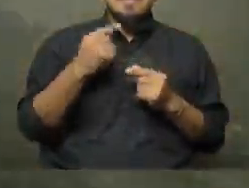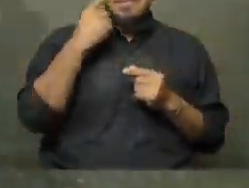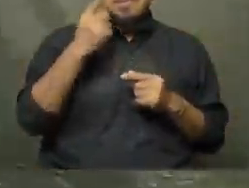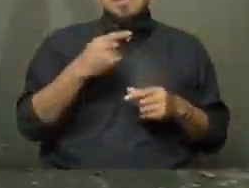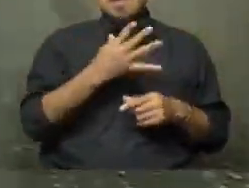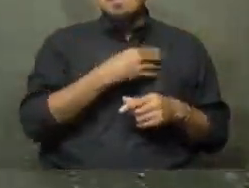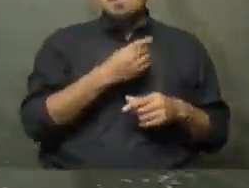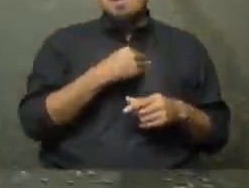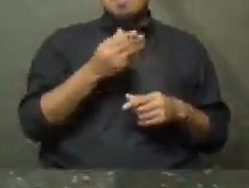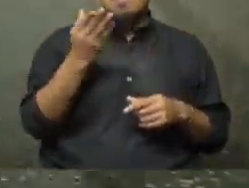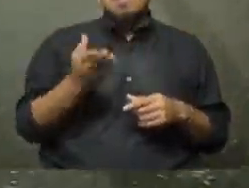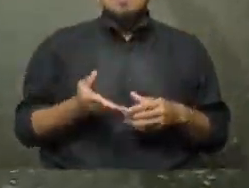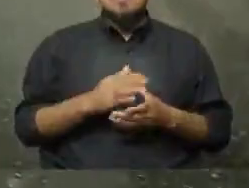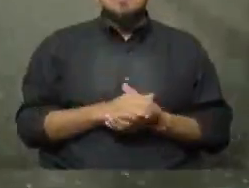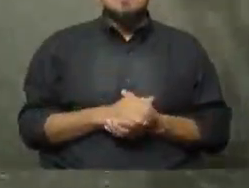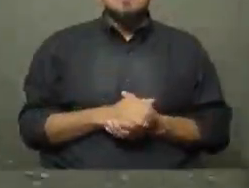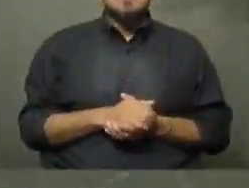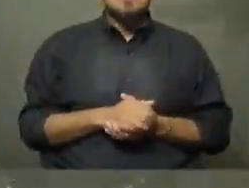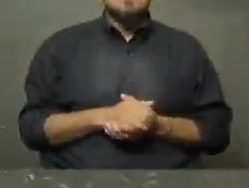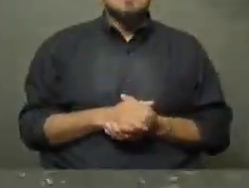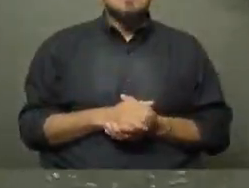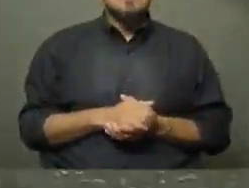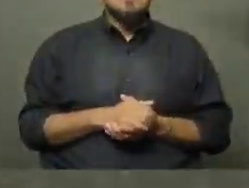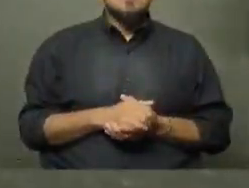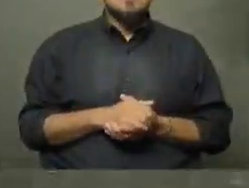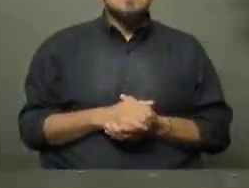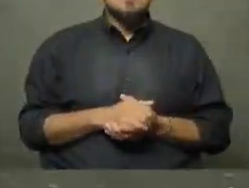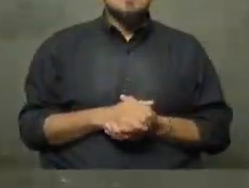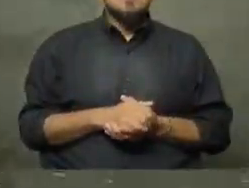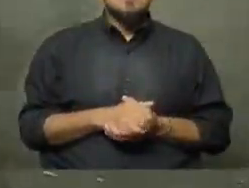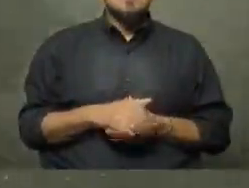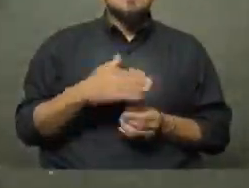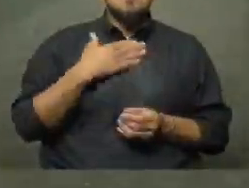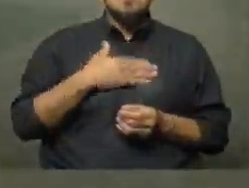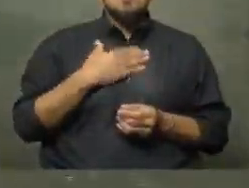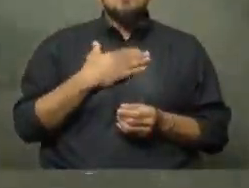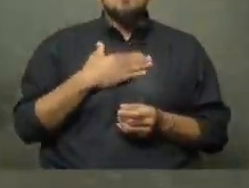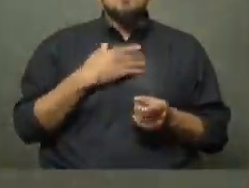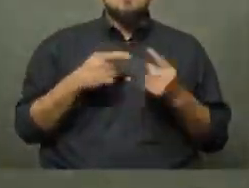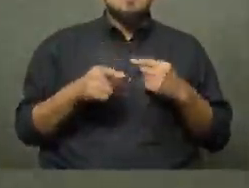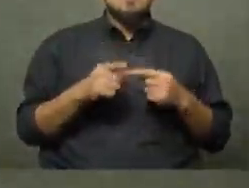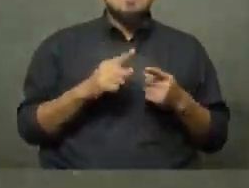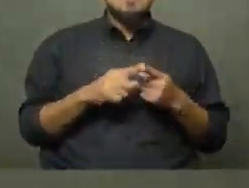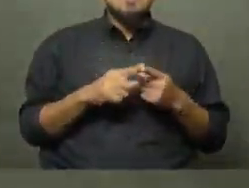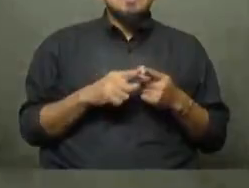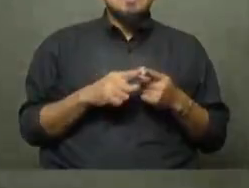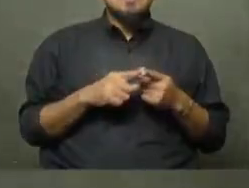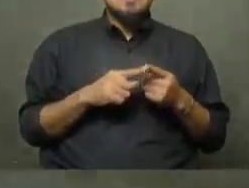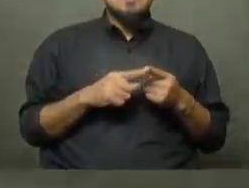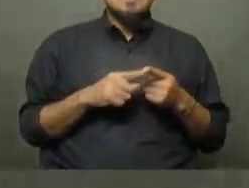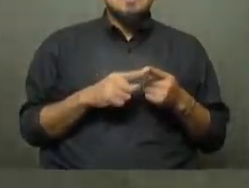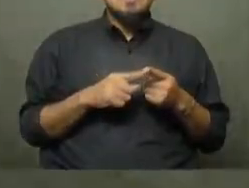blanco. Hola, ¿cómo estás? Un placer conocerte porque debemos... Un placer para mí conocerte a